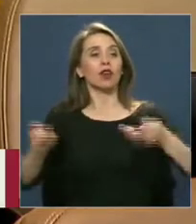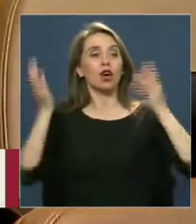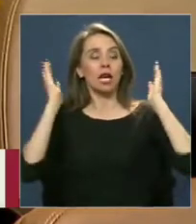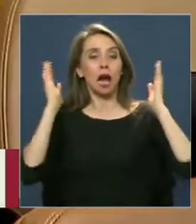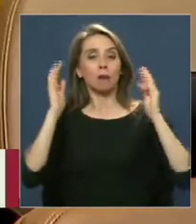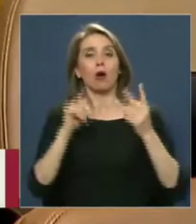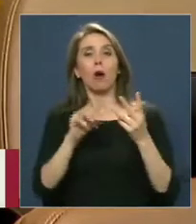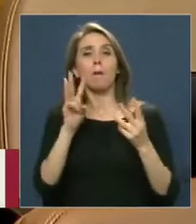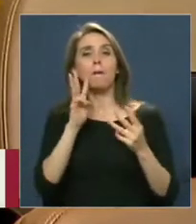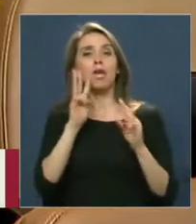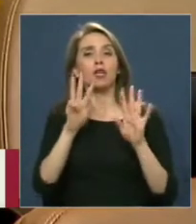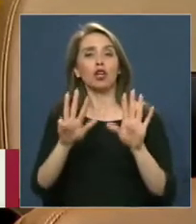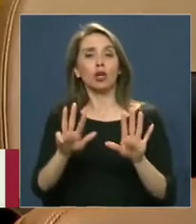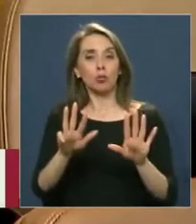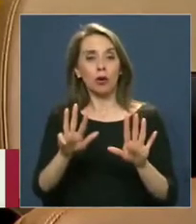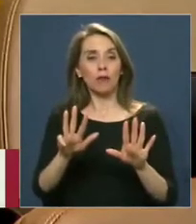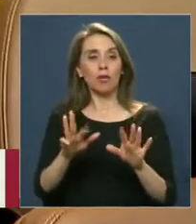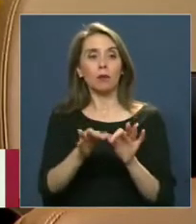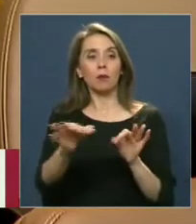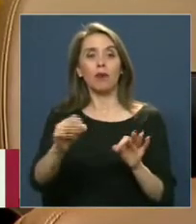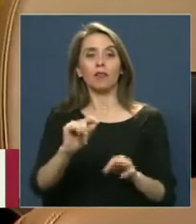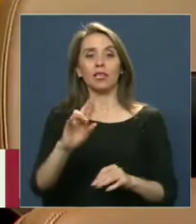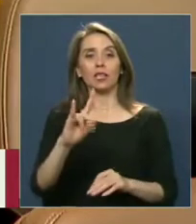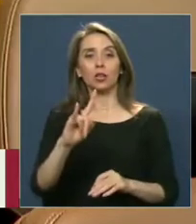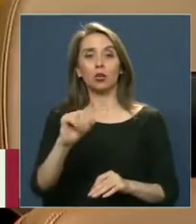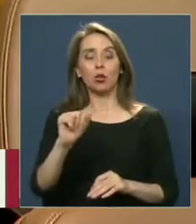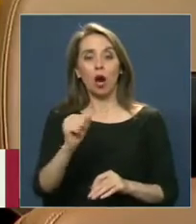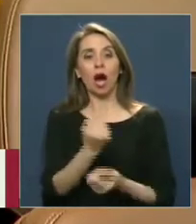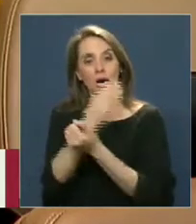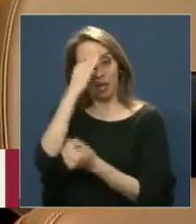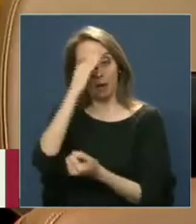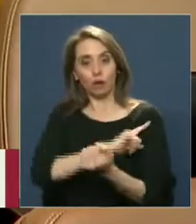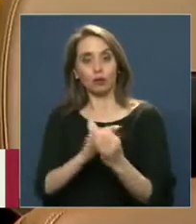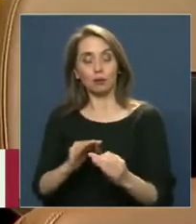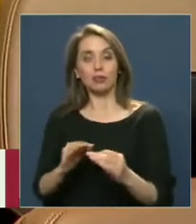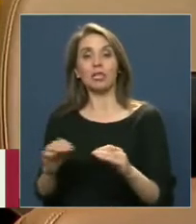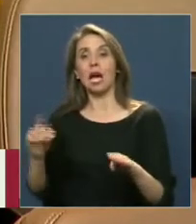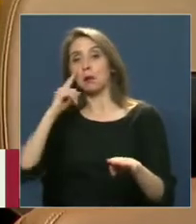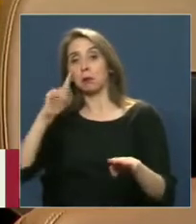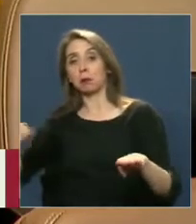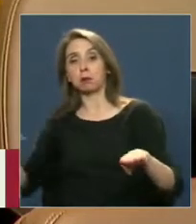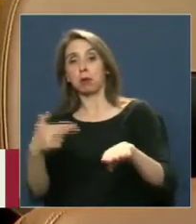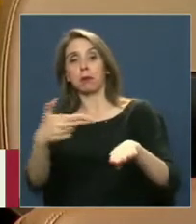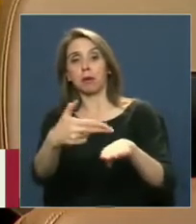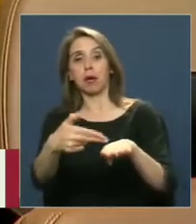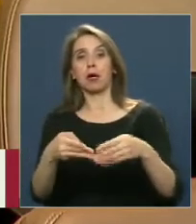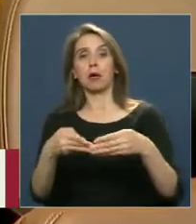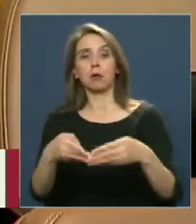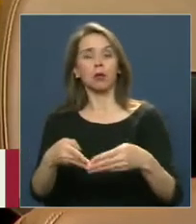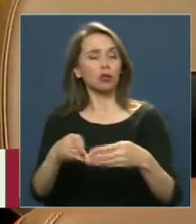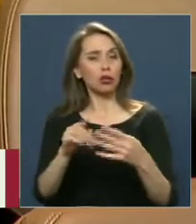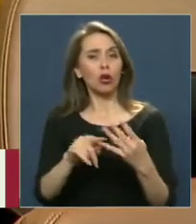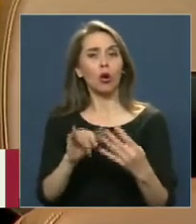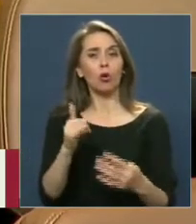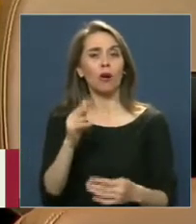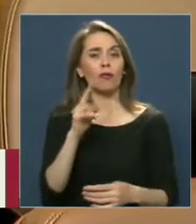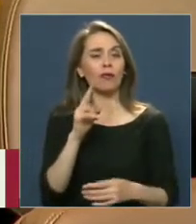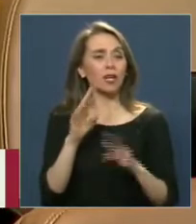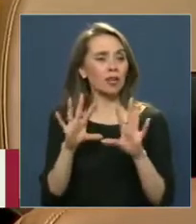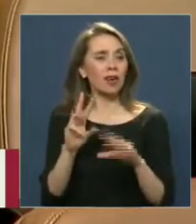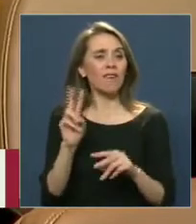camión. Miércoles 9, localidad Tirúa, carabineros de fuerzas especiales son atacados a tiro por desconocido en el puerto Choque. Jueves 10, en